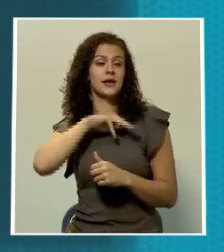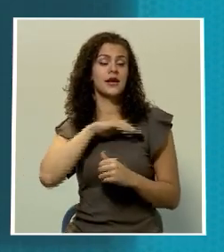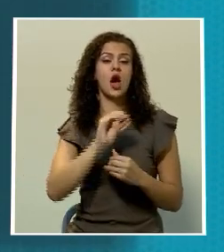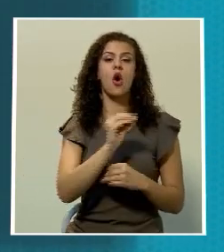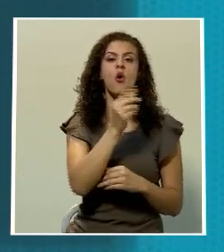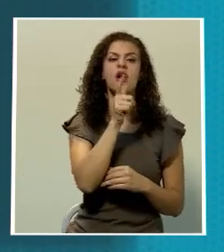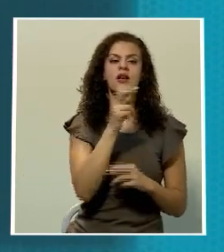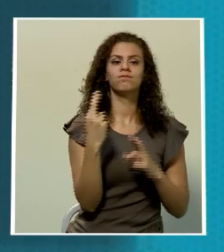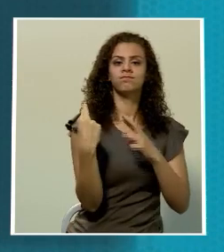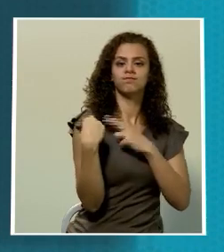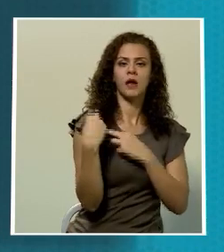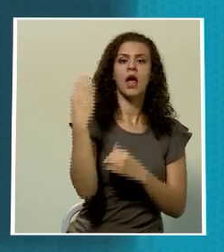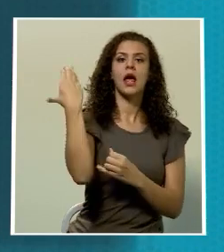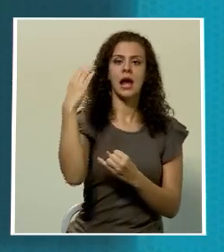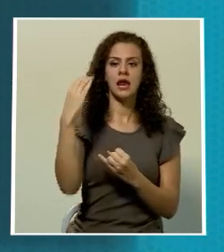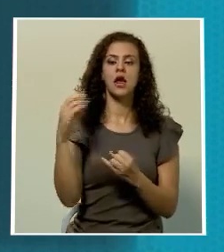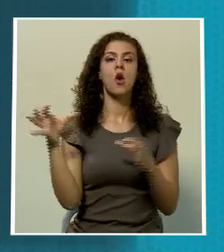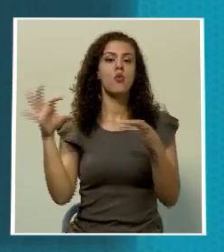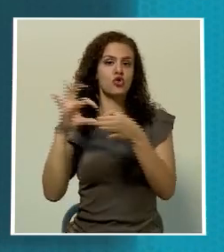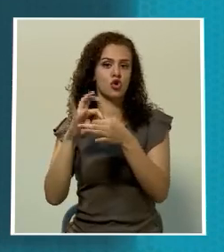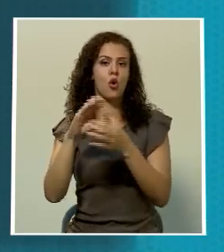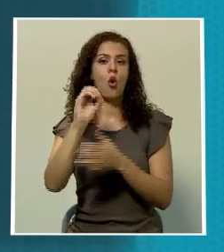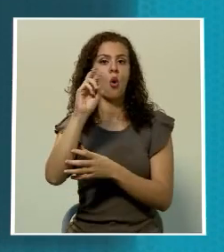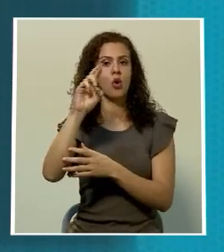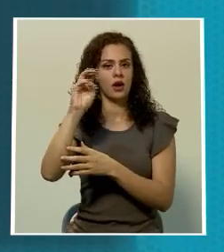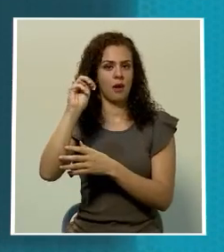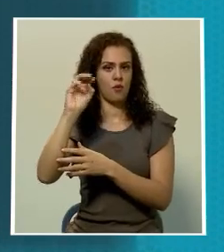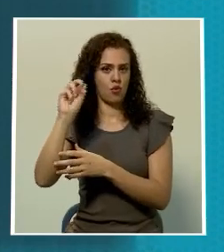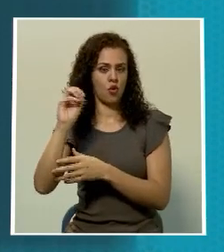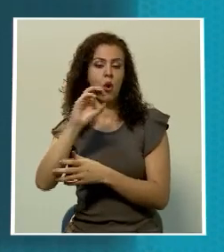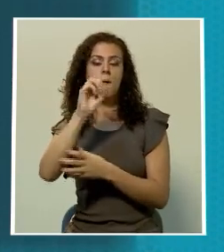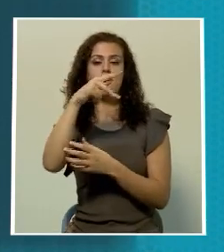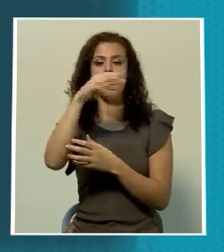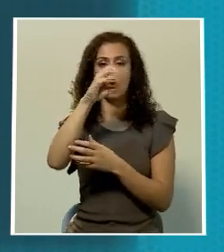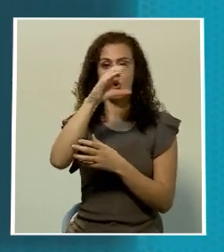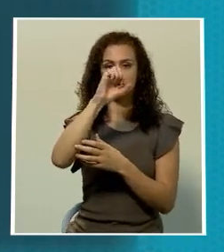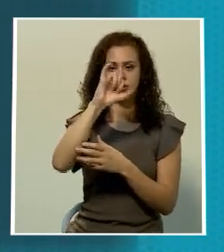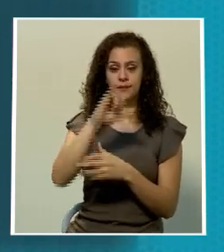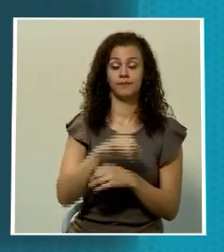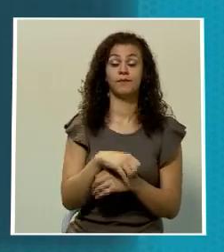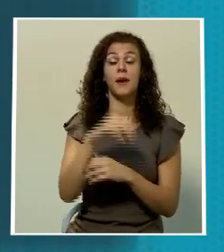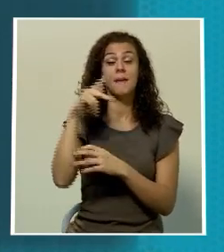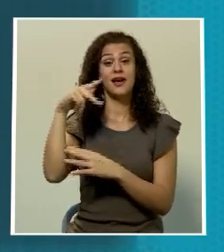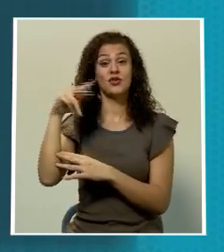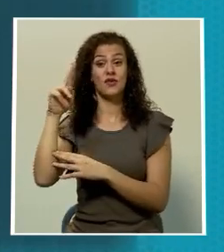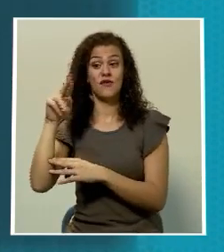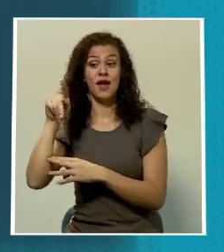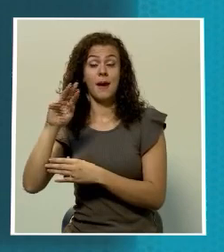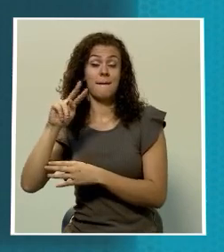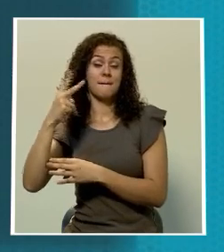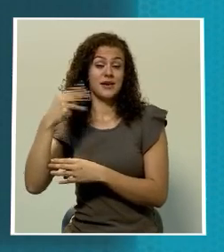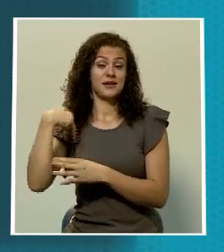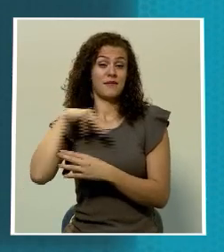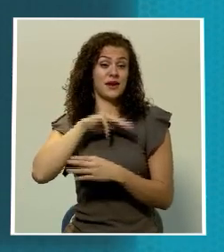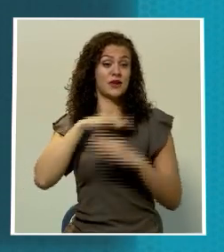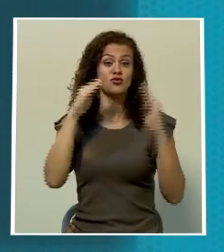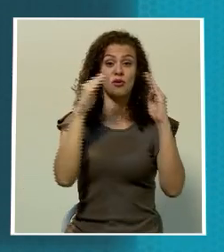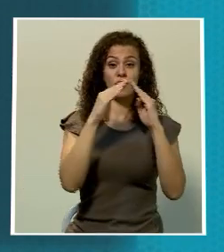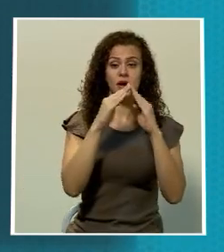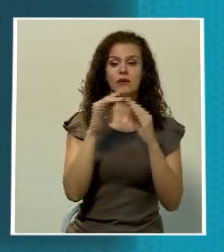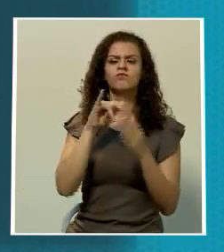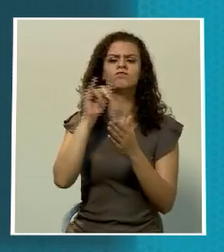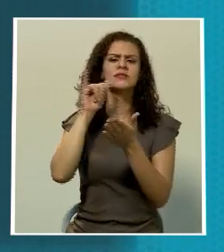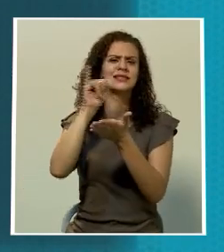le corresponde Cartago, La Unión, Oriamuno y Pocosí. Patricio Morera, viceministro de Vivienda, está designado para